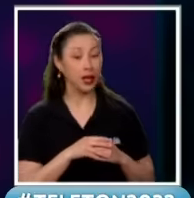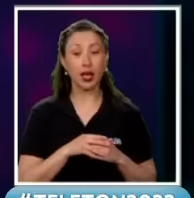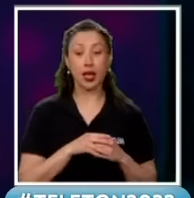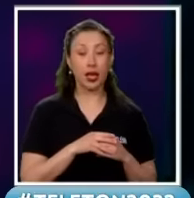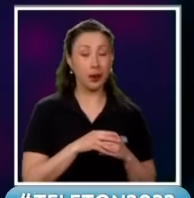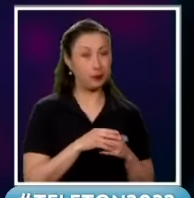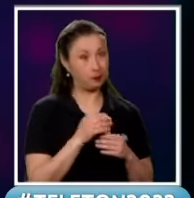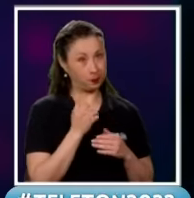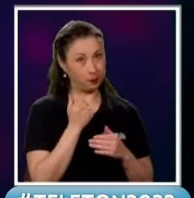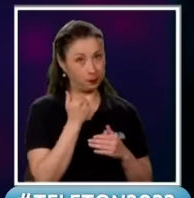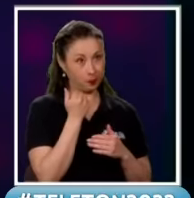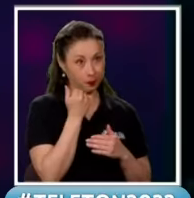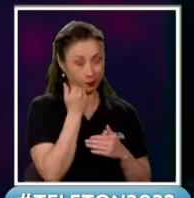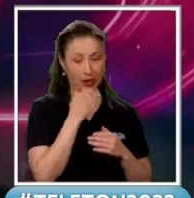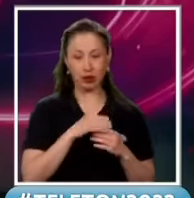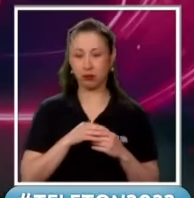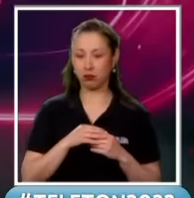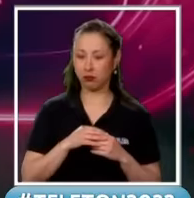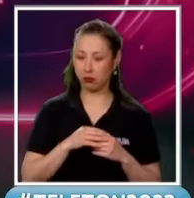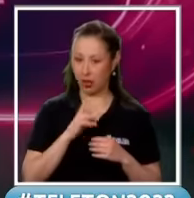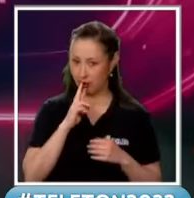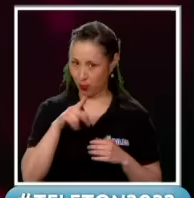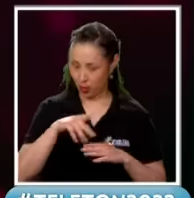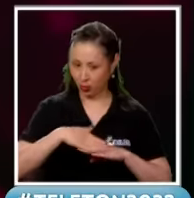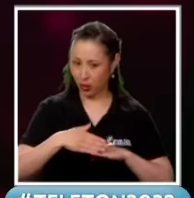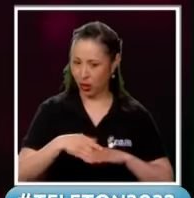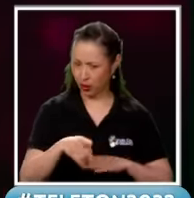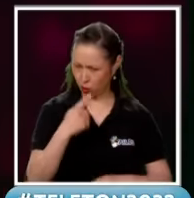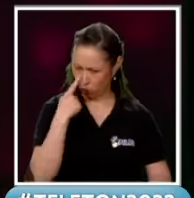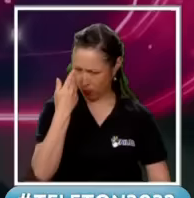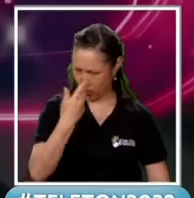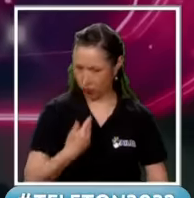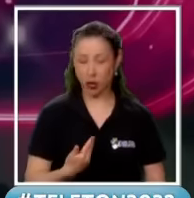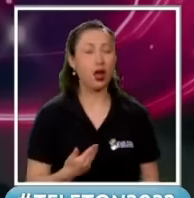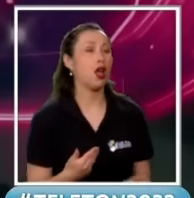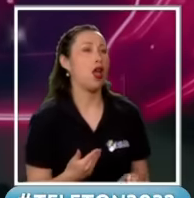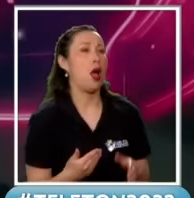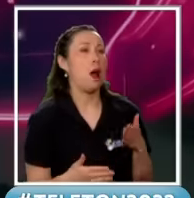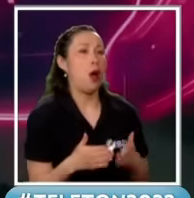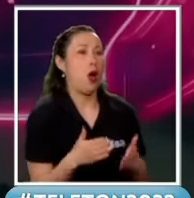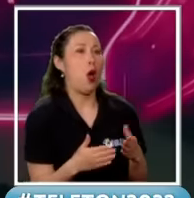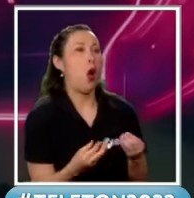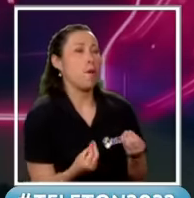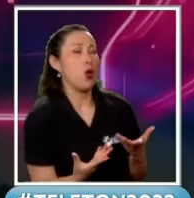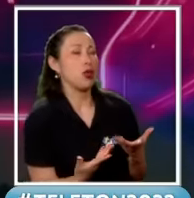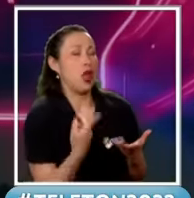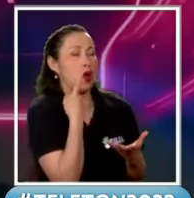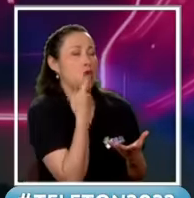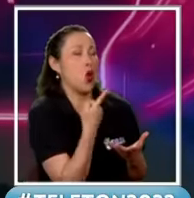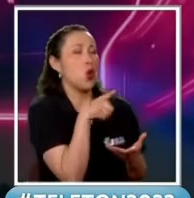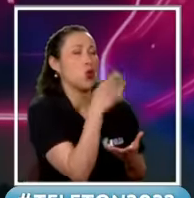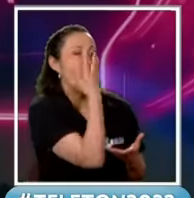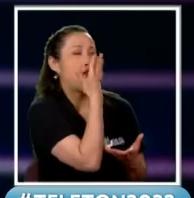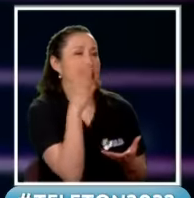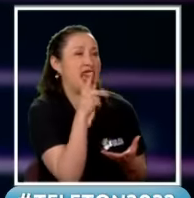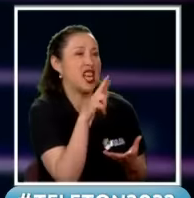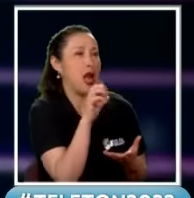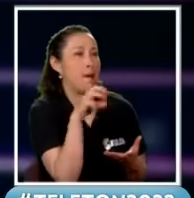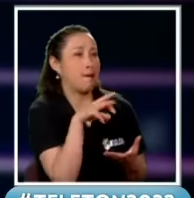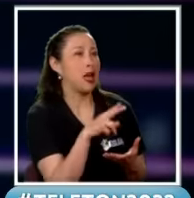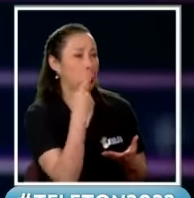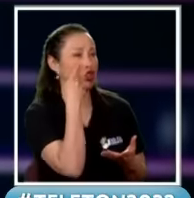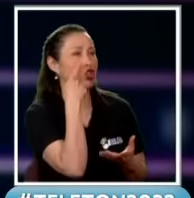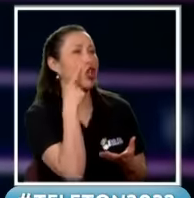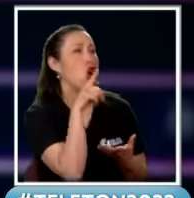tímido. Le dije, ¿me conoces? Por supuesto que sí. Eres Stefan Kramer,